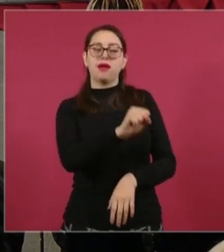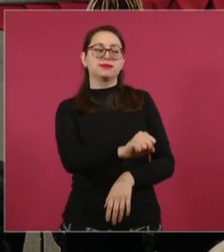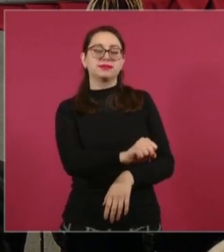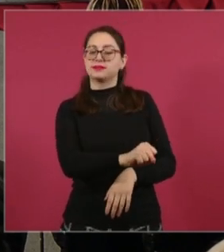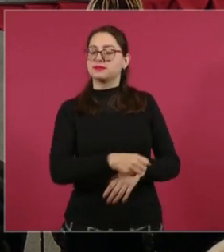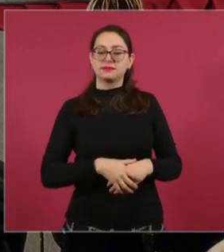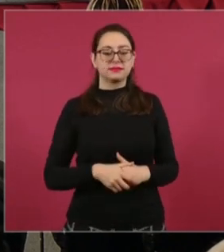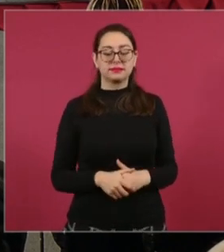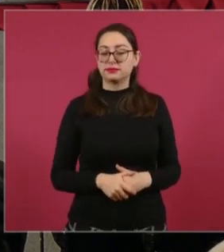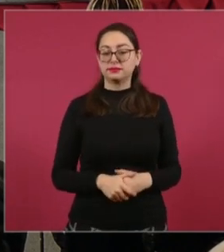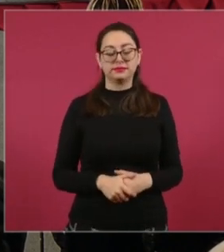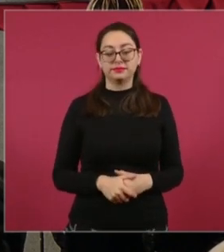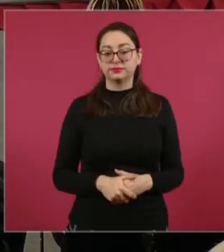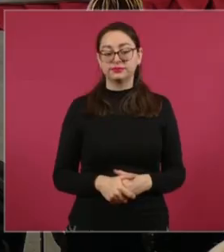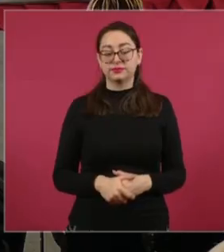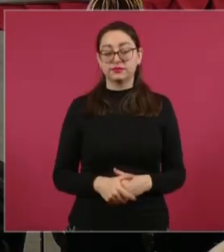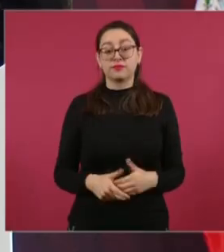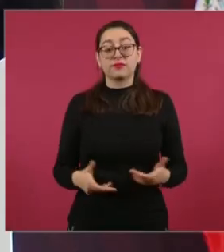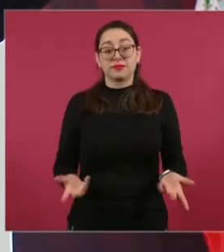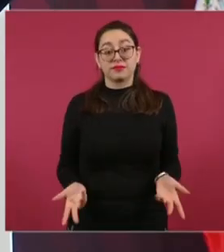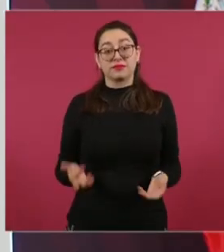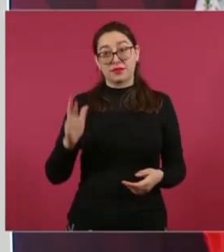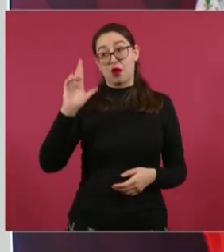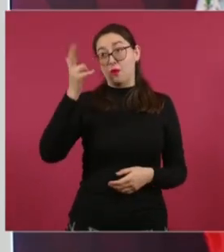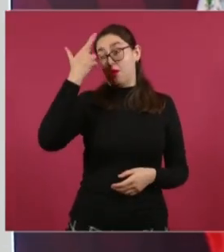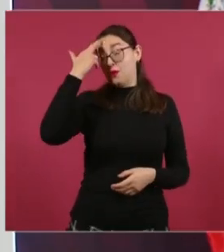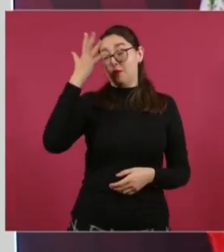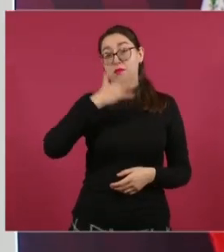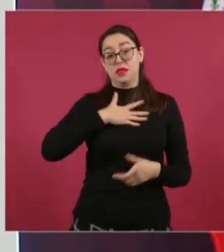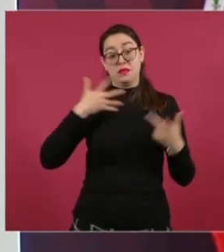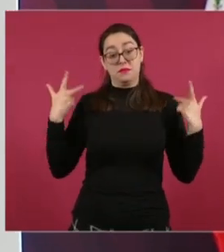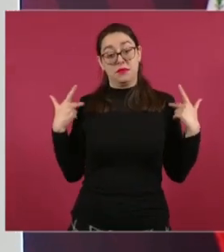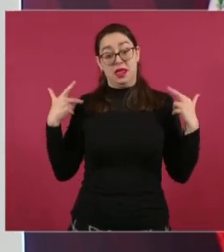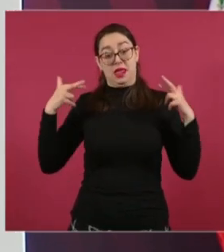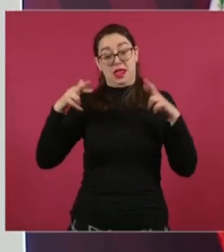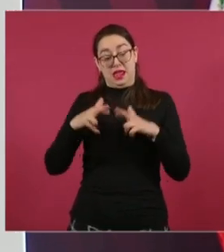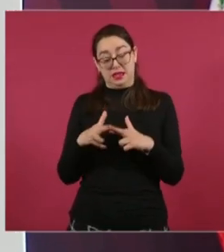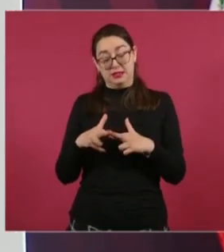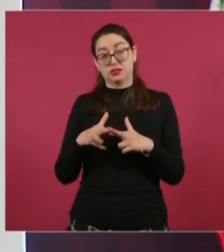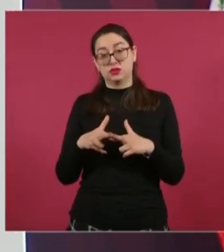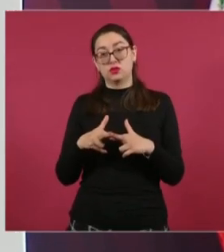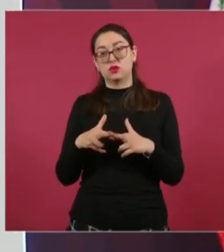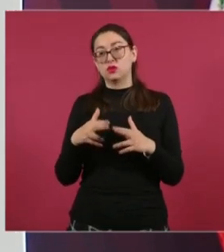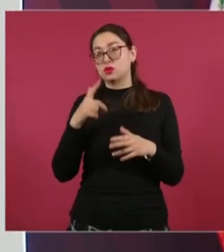Como decía el maestro Bonfil, en el México profundo,